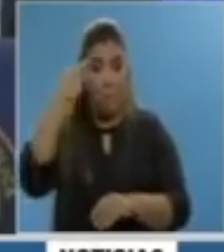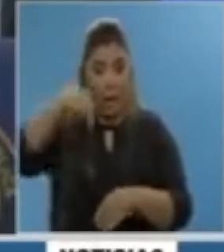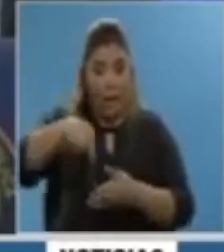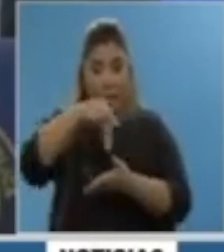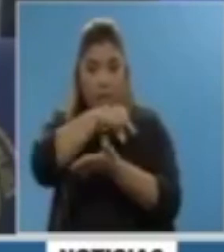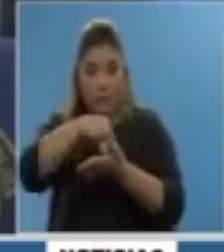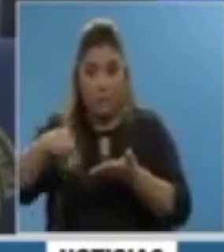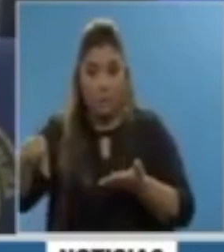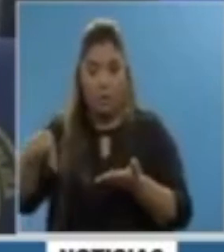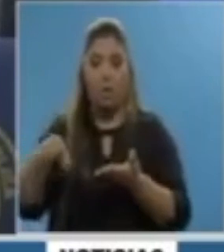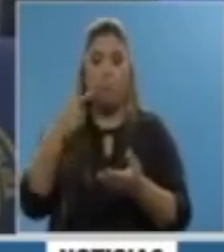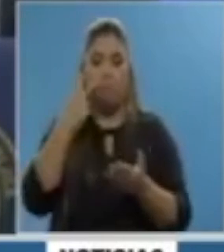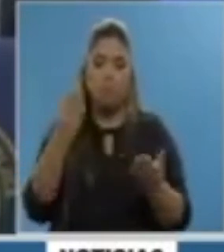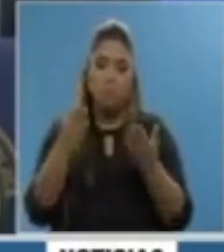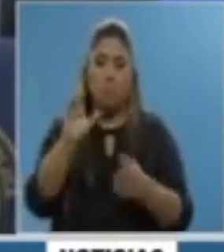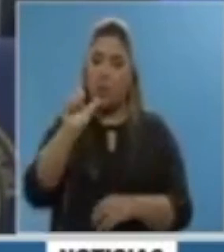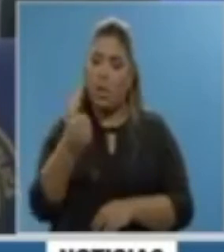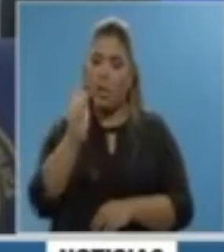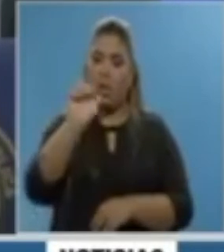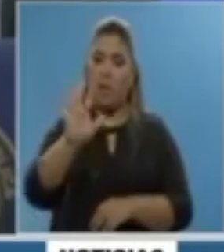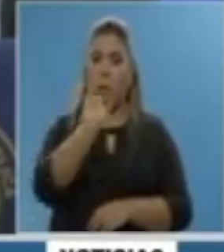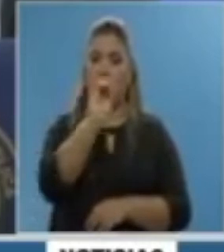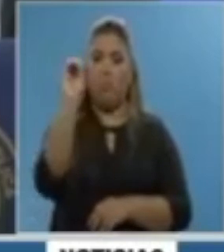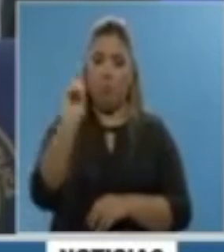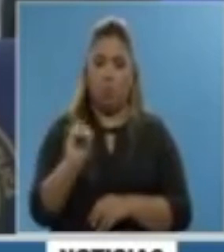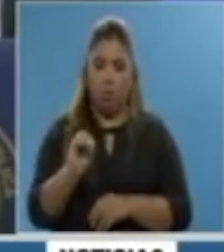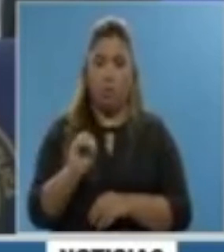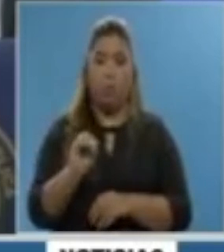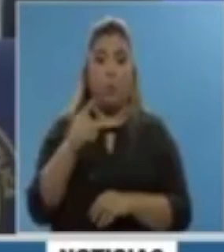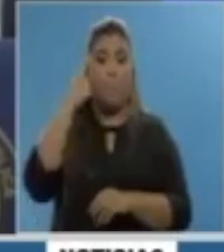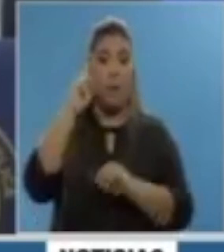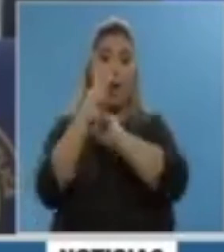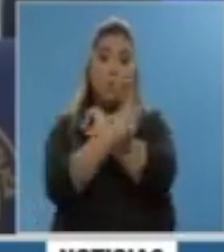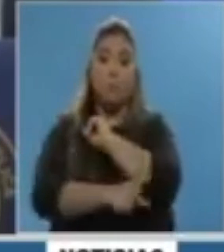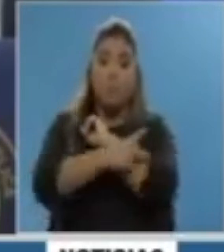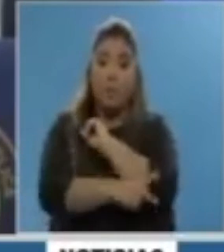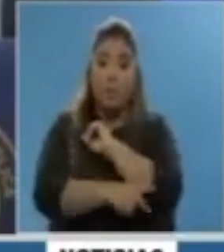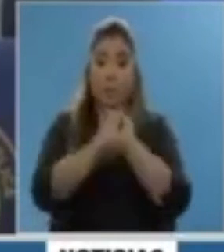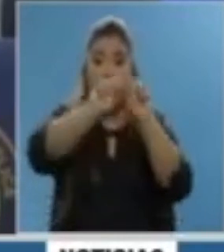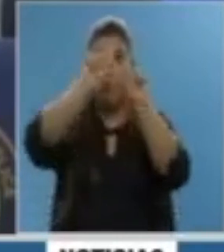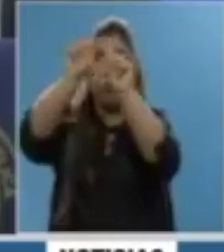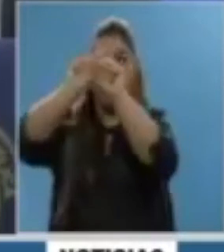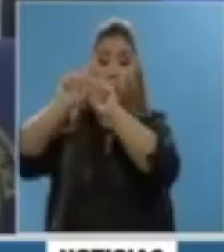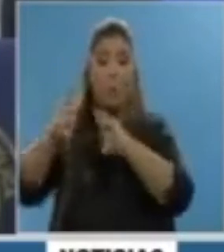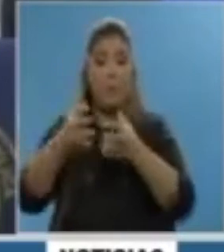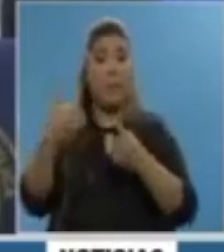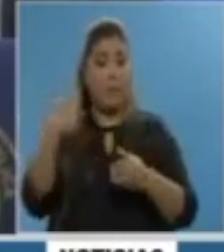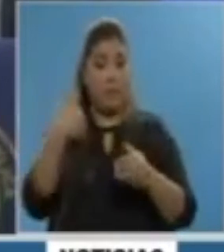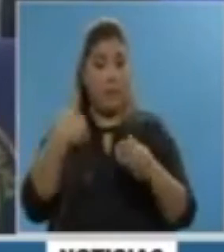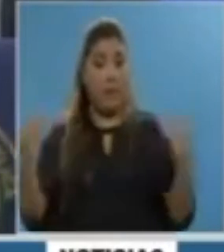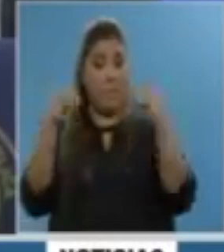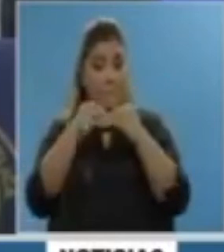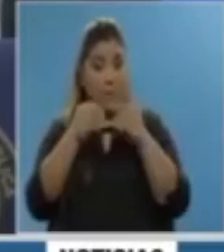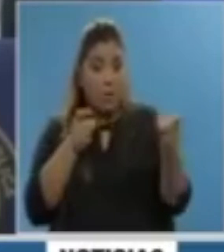semana ese promedio estuvo cercano al 15%. La meta para los países que han logrado un mejor control y sobre todo